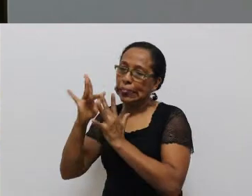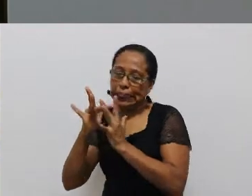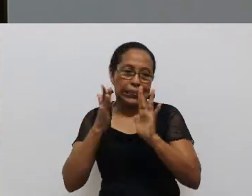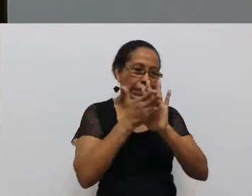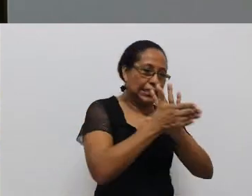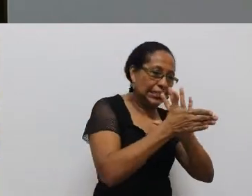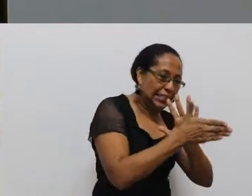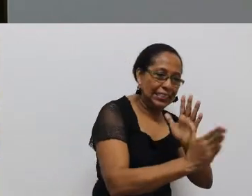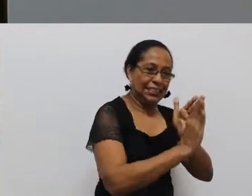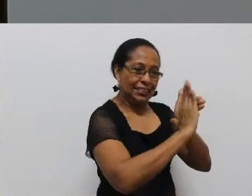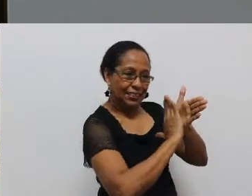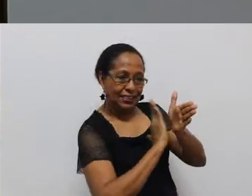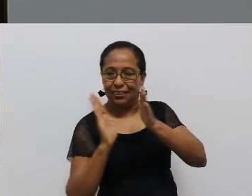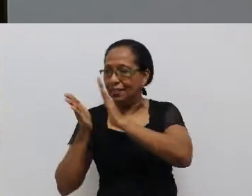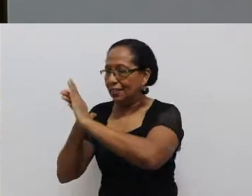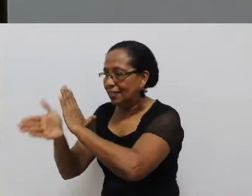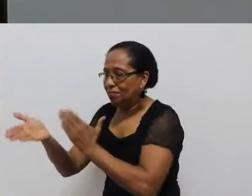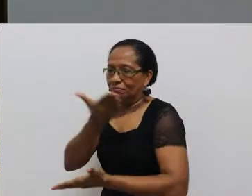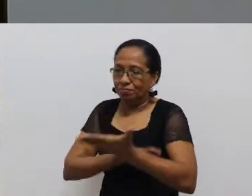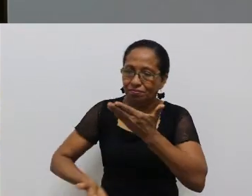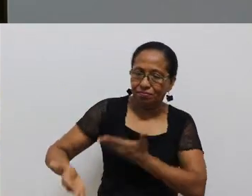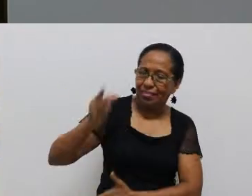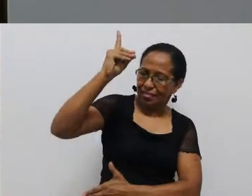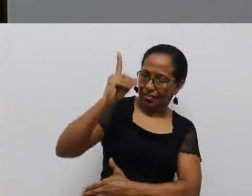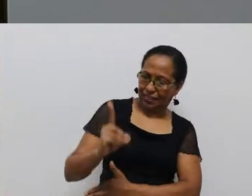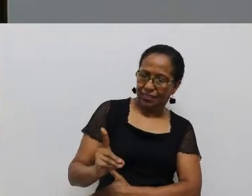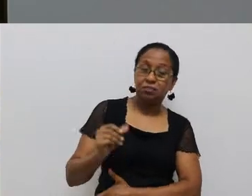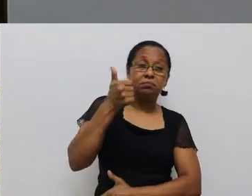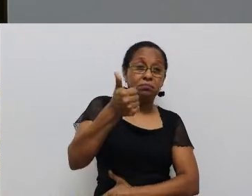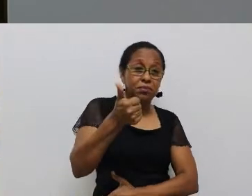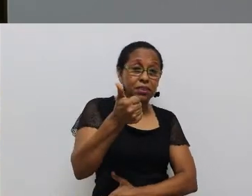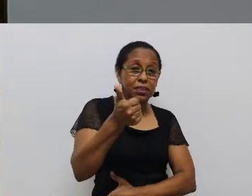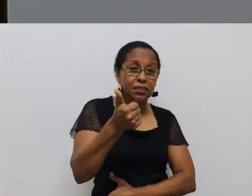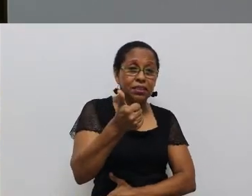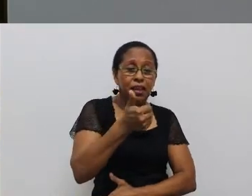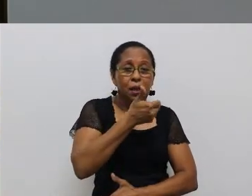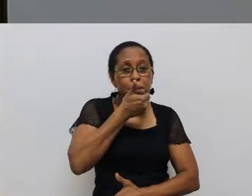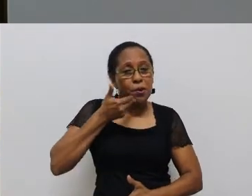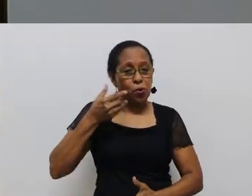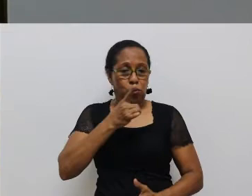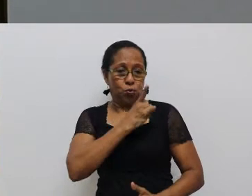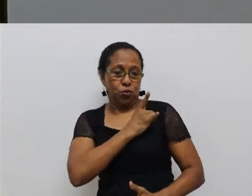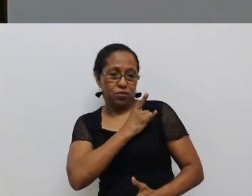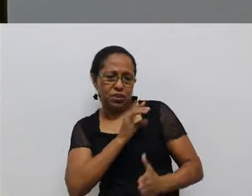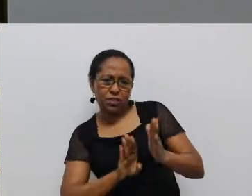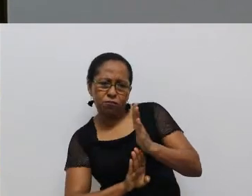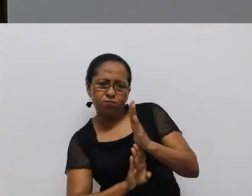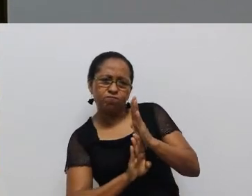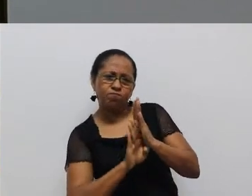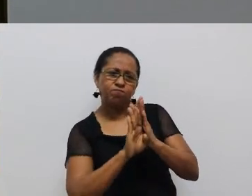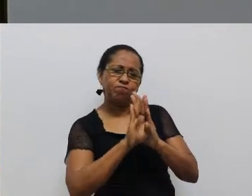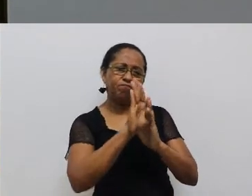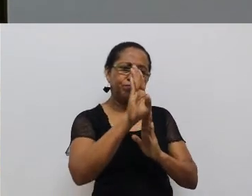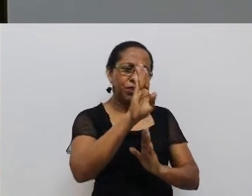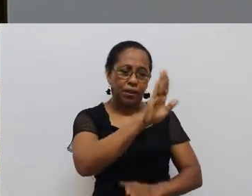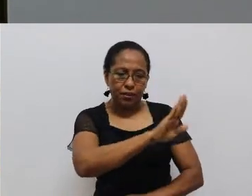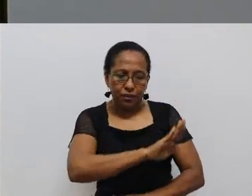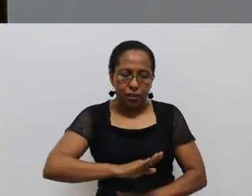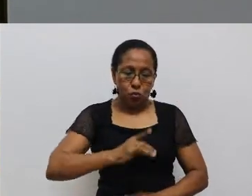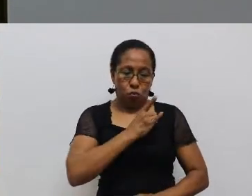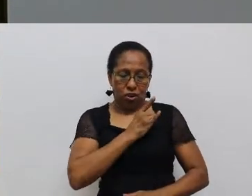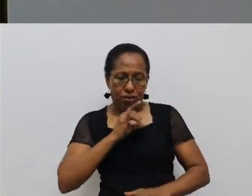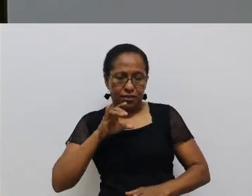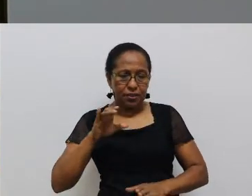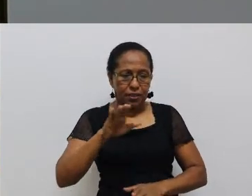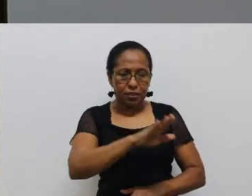para ustedes en el Consejo Directivo que nos va a ayudar a tomar unas mejores decisiones y tener una mejor UCEBA. Quiero que nos apropiemos